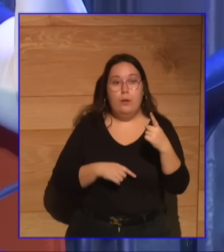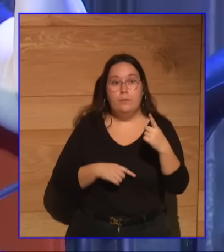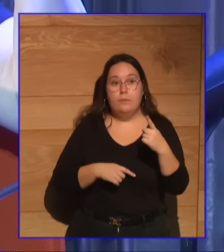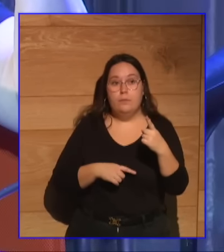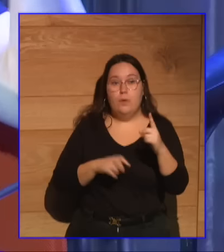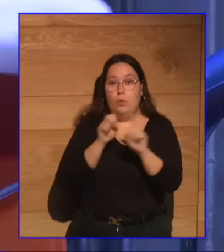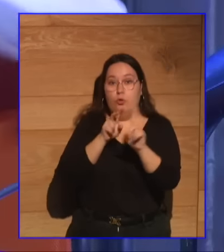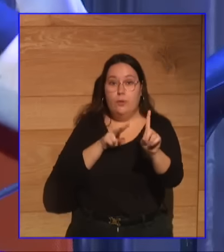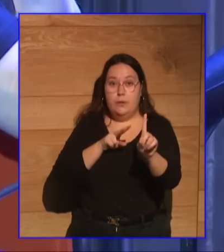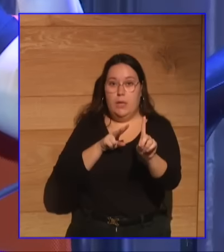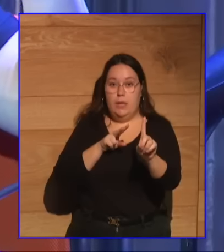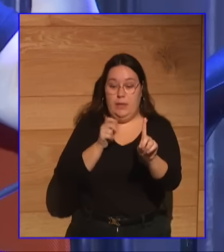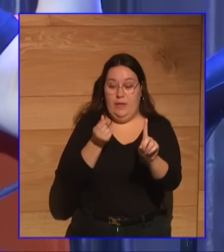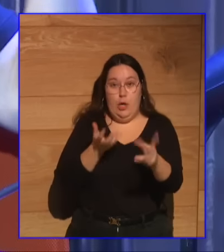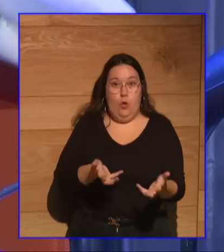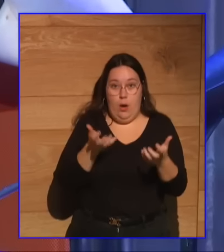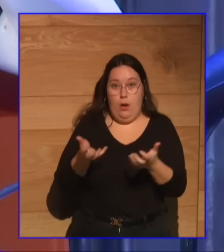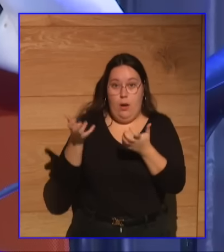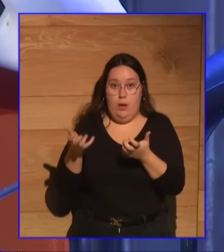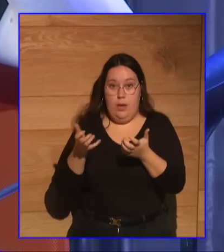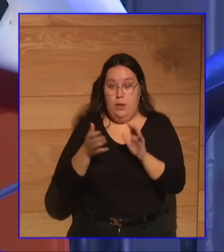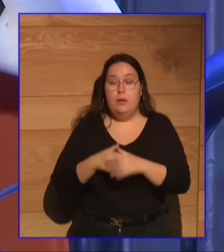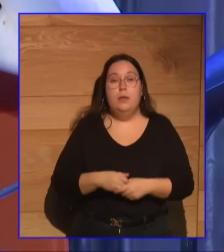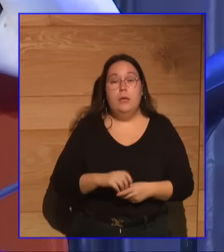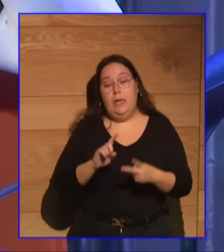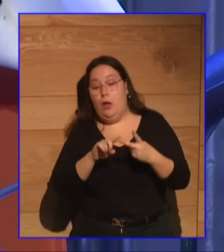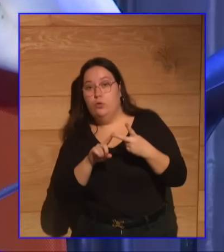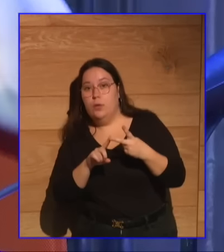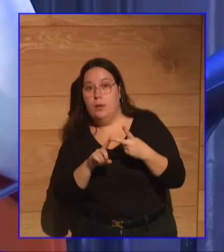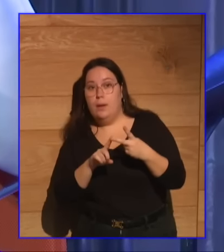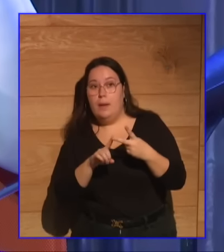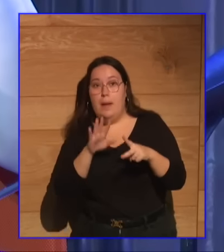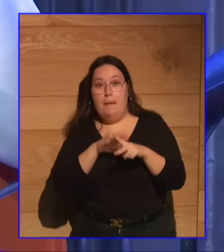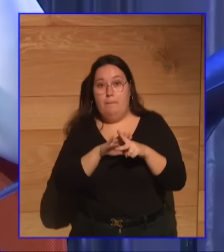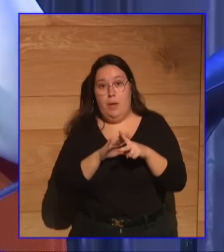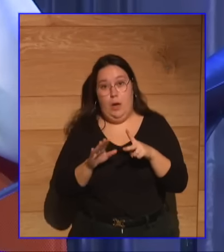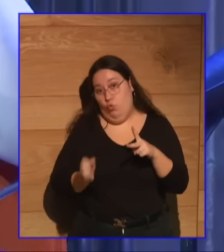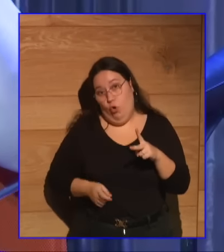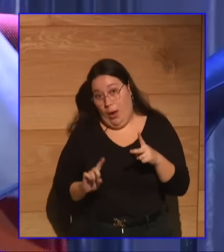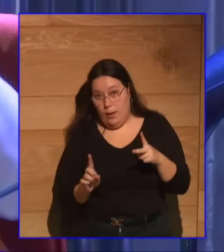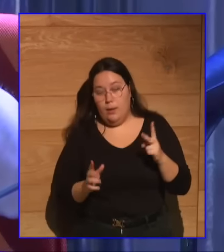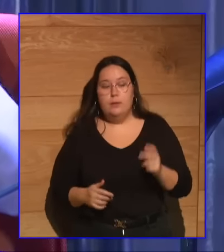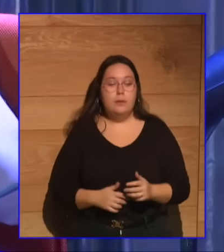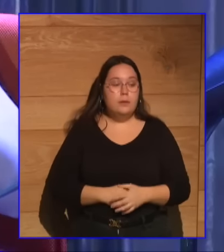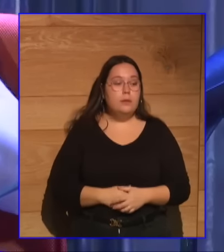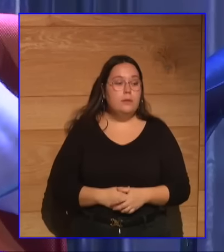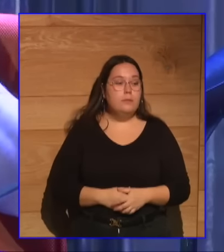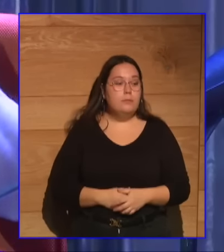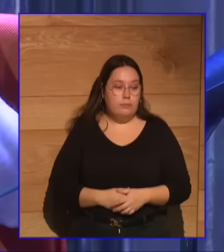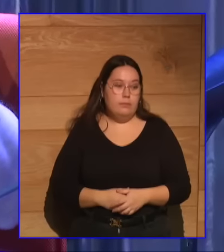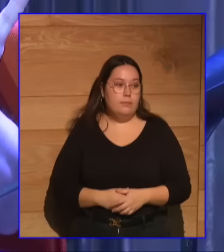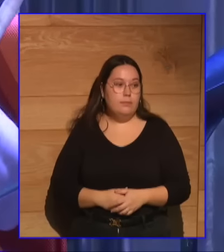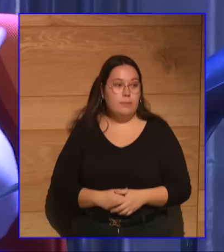toda la perspectiva de ganar muchísimo dinero, llenar las arcas al máximo, y la otra para no cagarla. Y esto es,